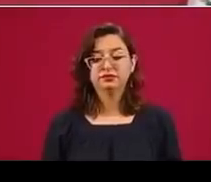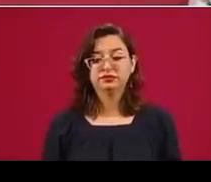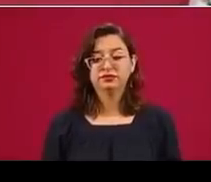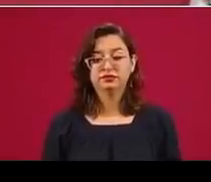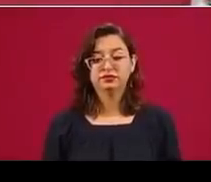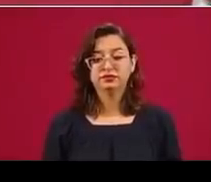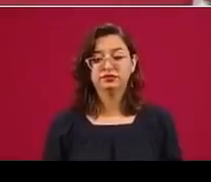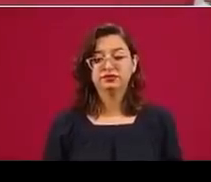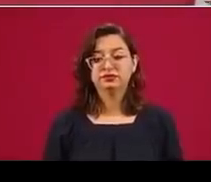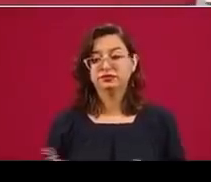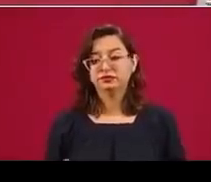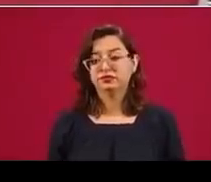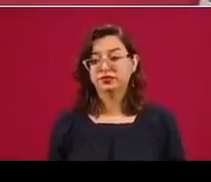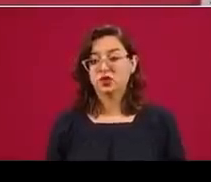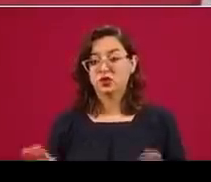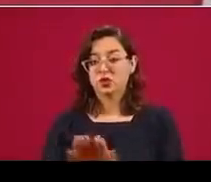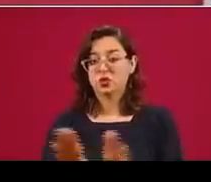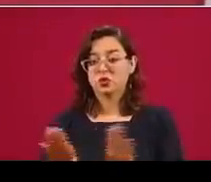asociación delictuosa